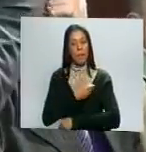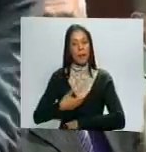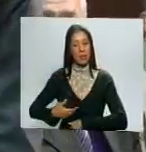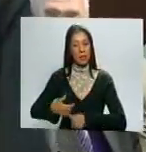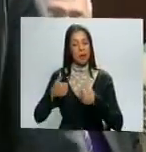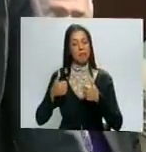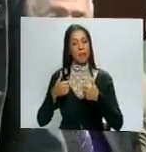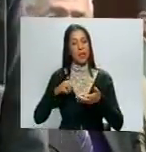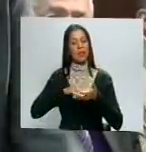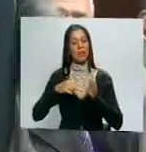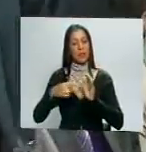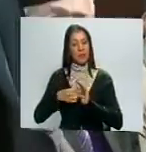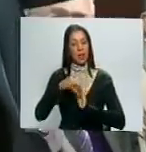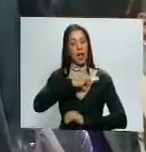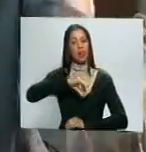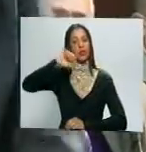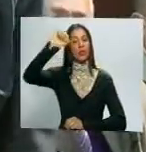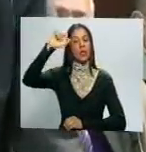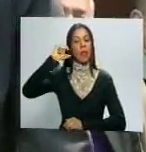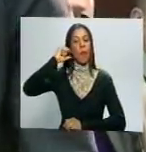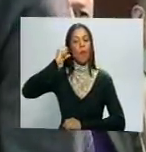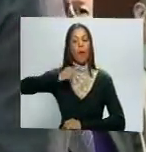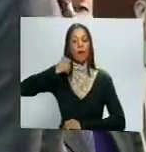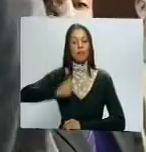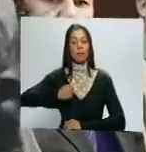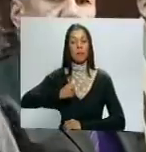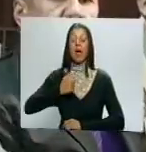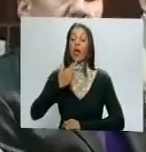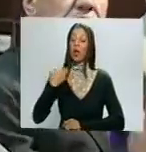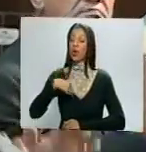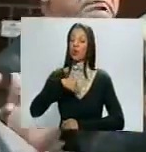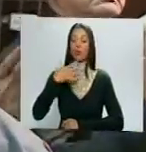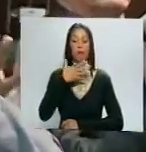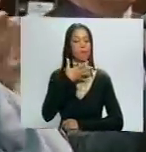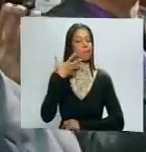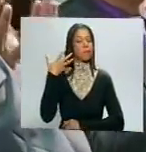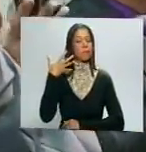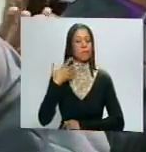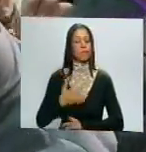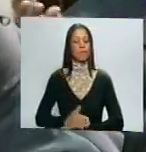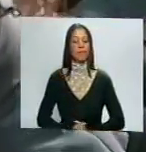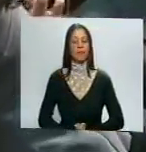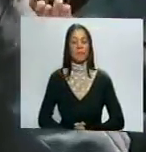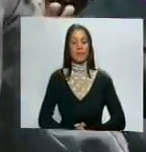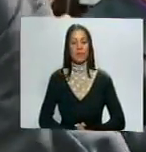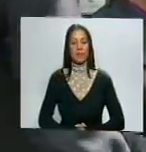nuestro socialismo feminista. Orgullosas estamos las mujeres.